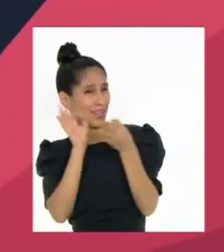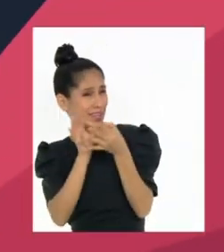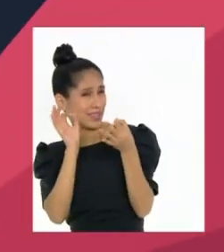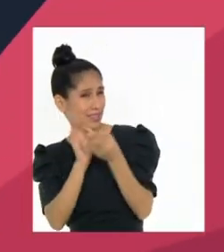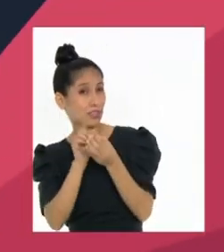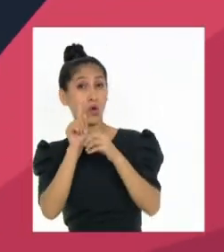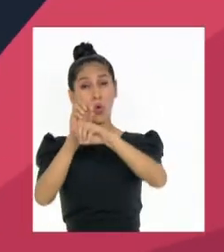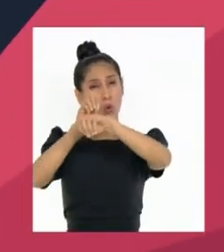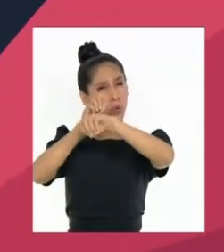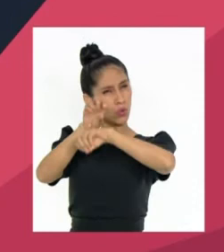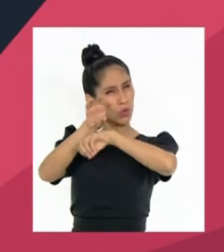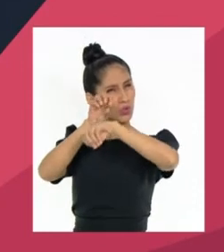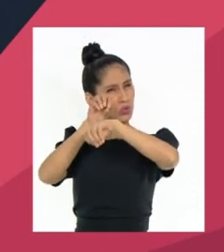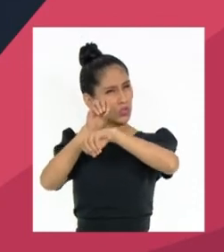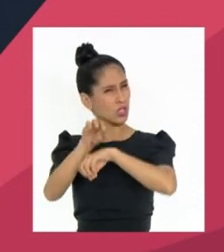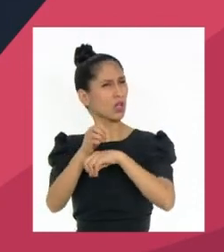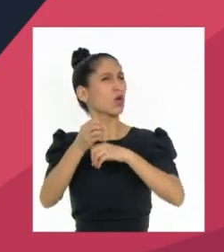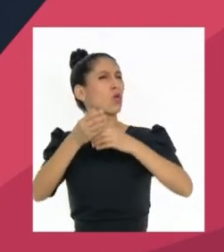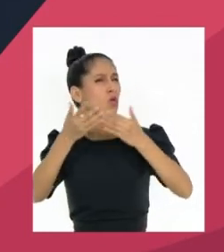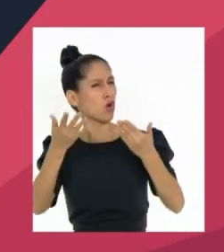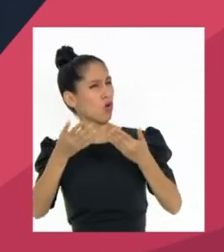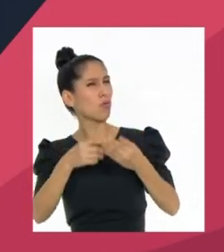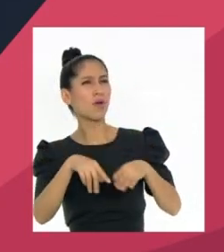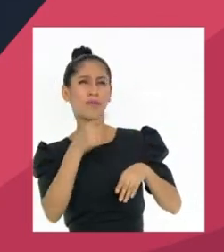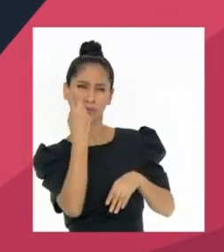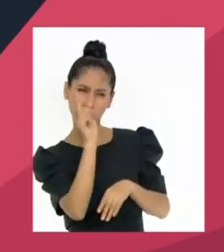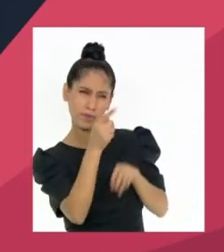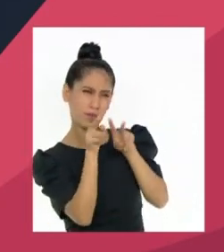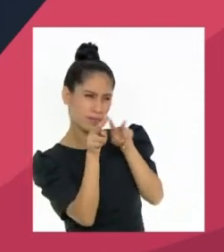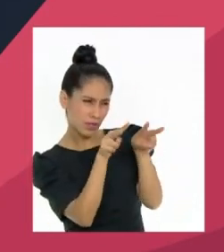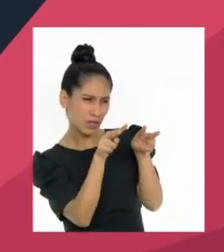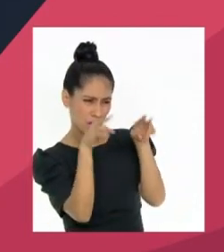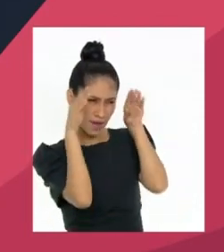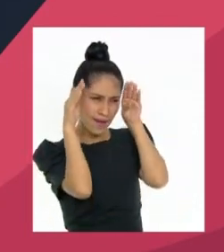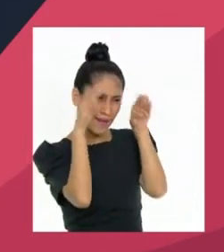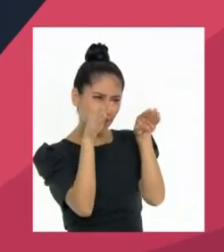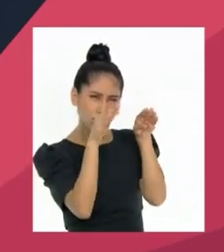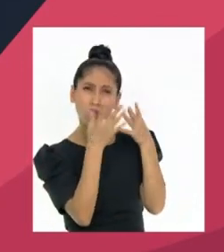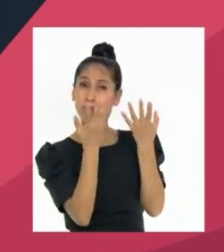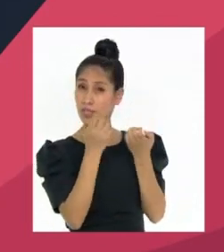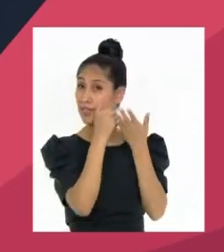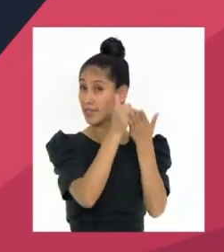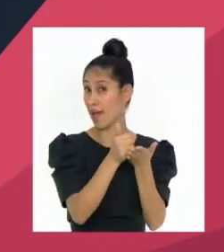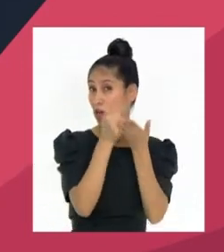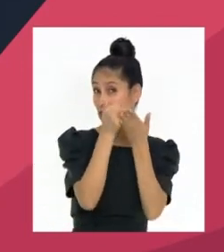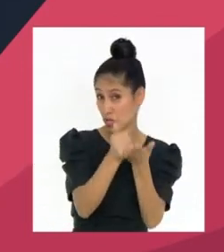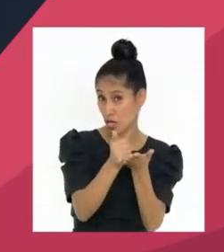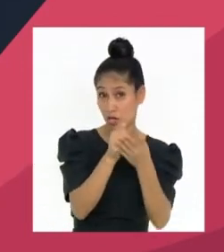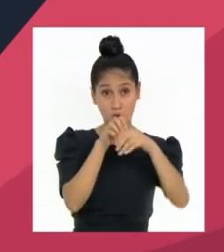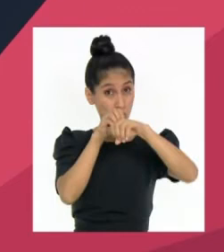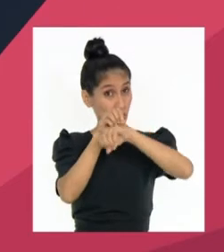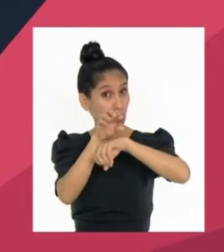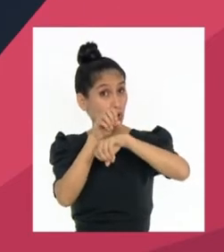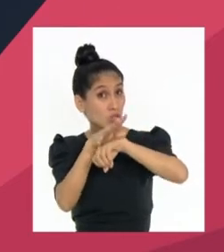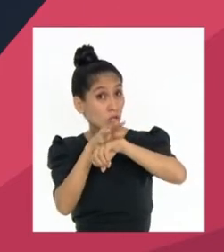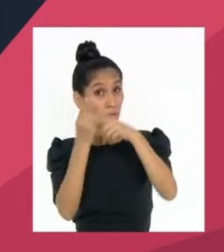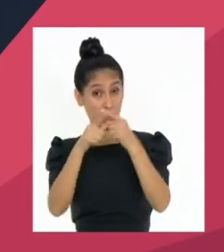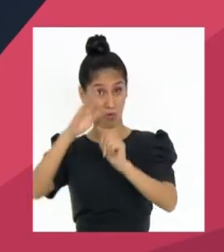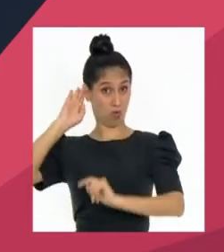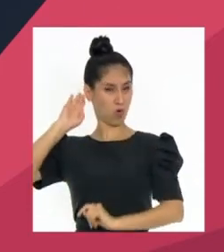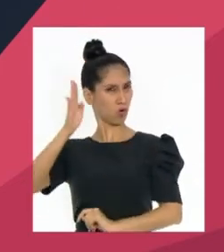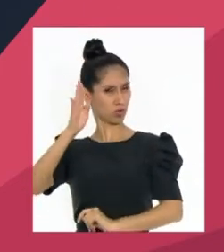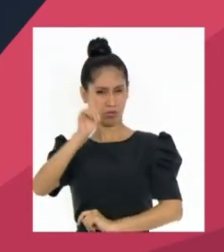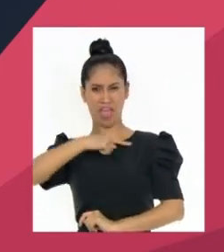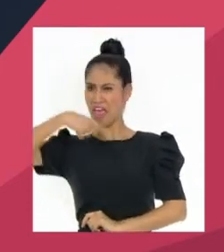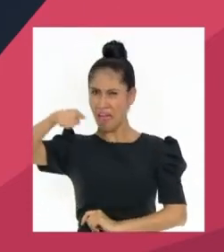darse demostrando nuestro interés por el bienestar de la otra persona y a manera de sugerencia, no una orden.